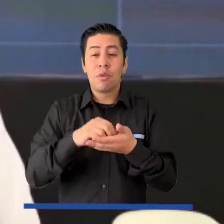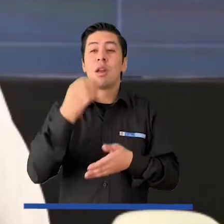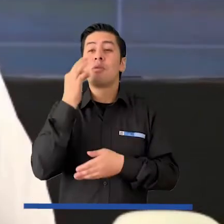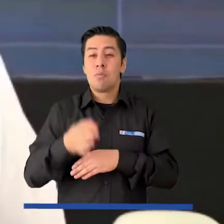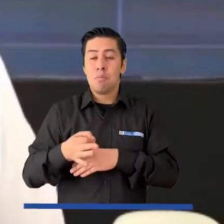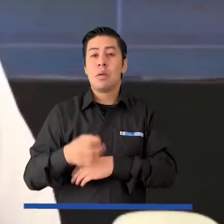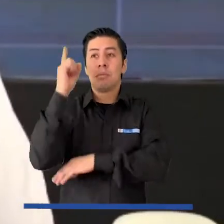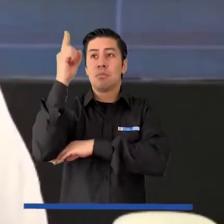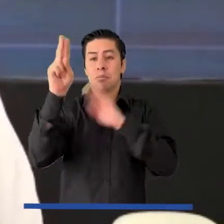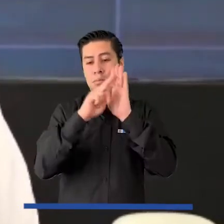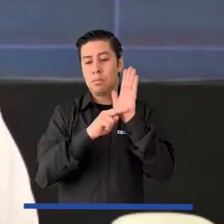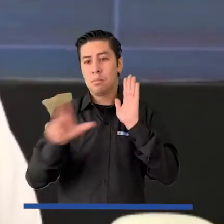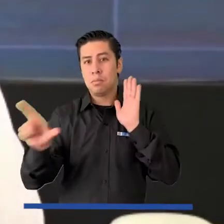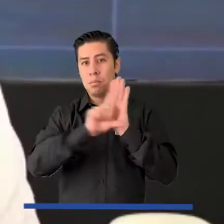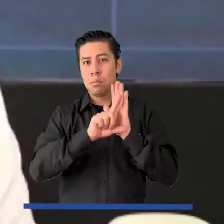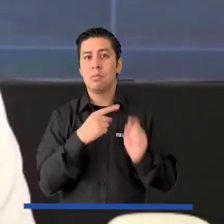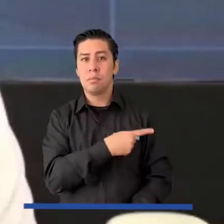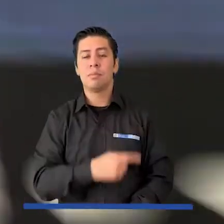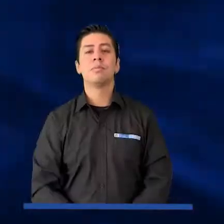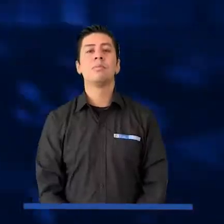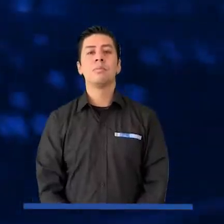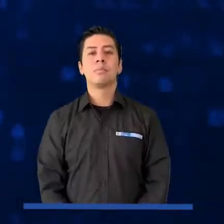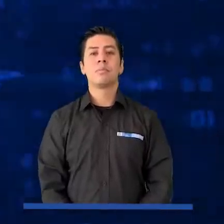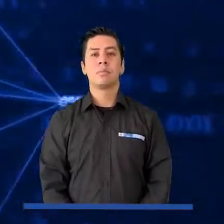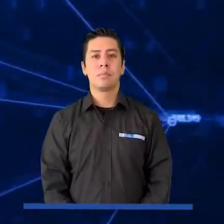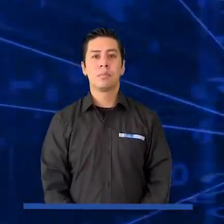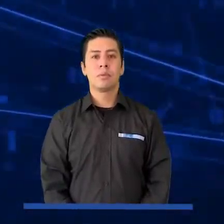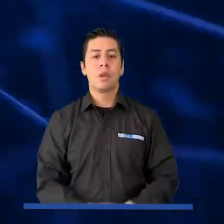de todas las entidades para darle cumplimiento a esta política pública.